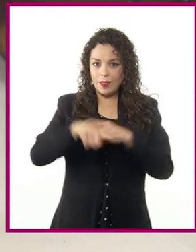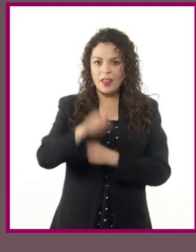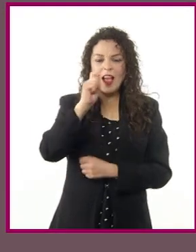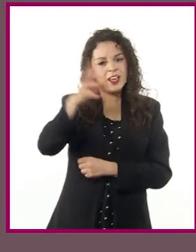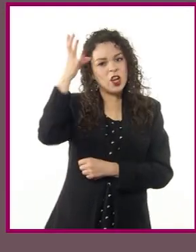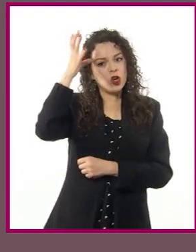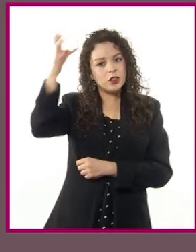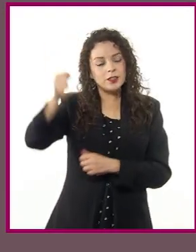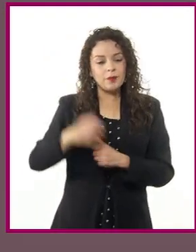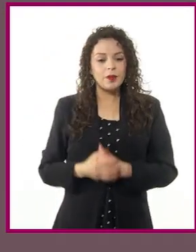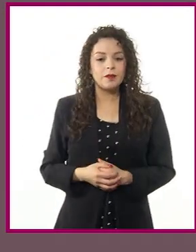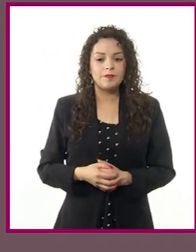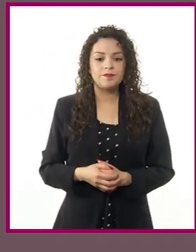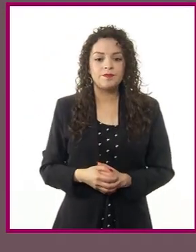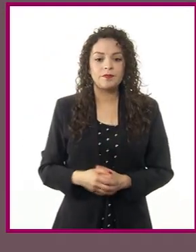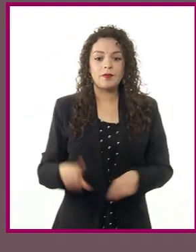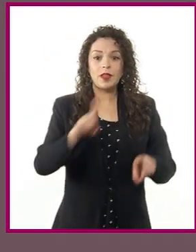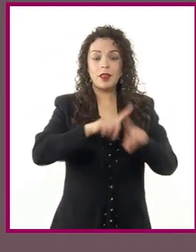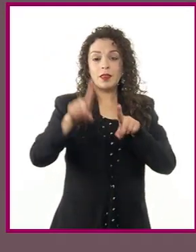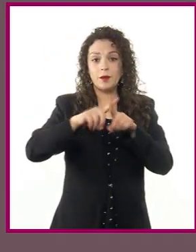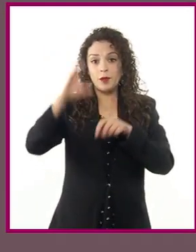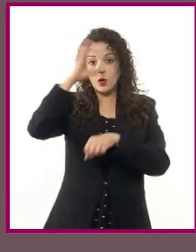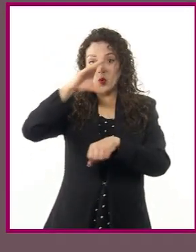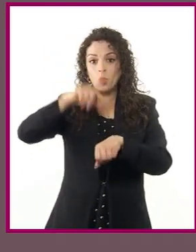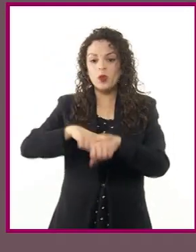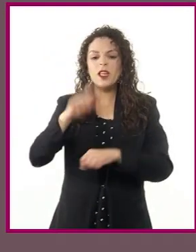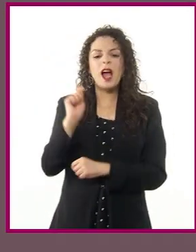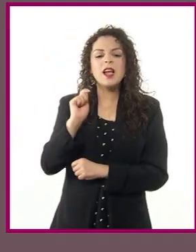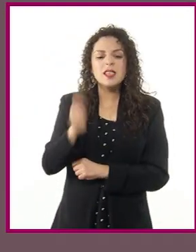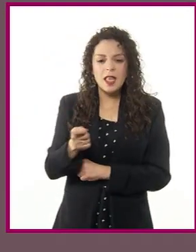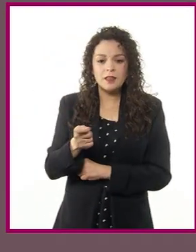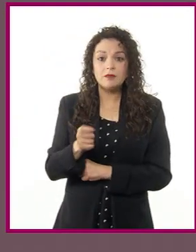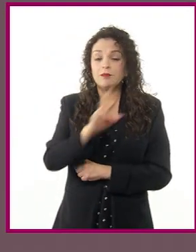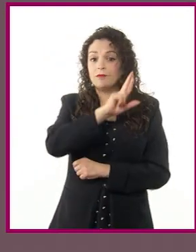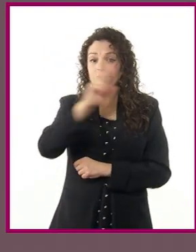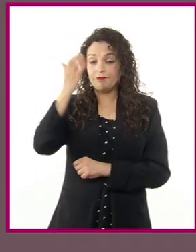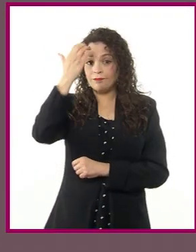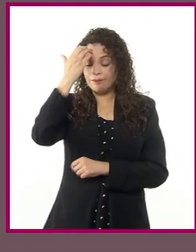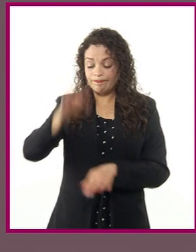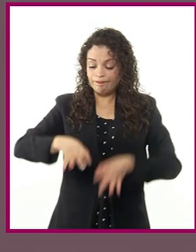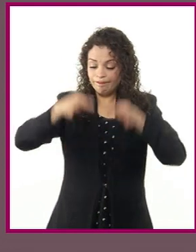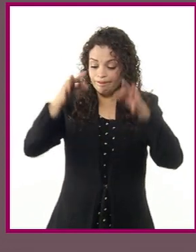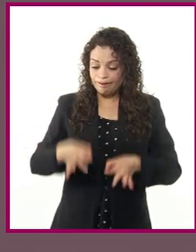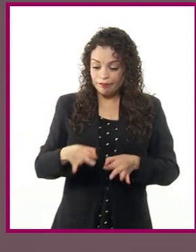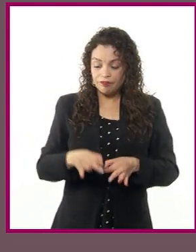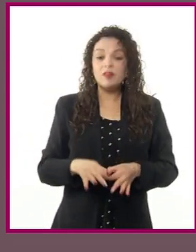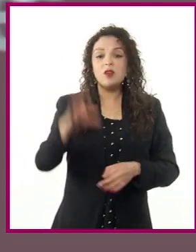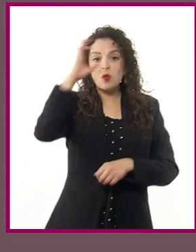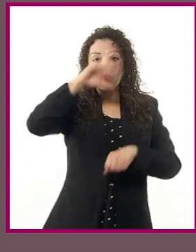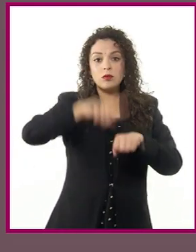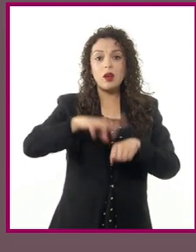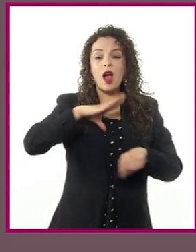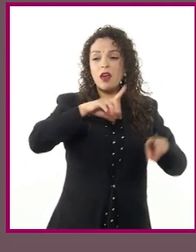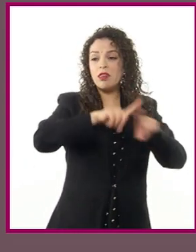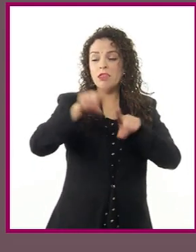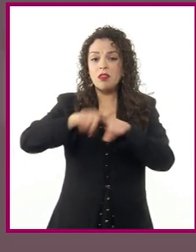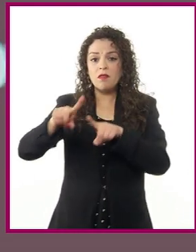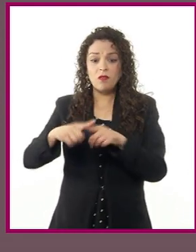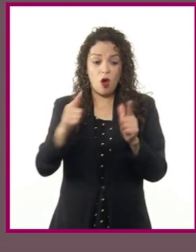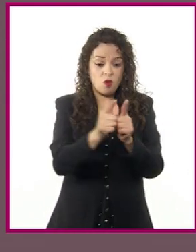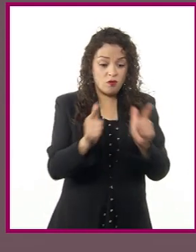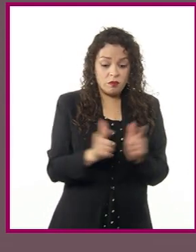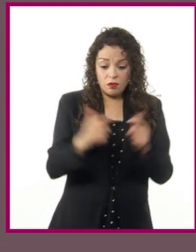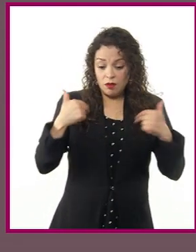conceptos. La diversidad cultural es un principio que reconoce y legitima las diferencias culturales entre diversos grupos